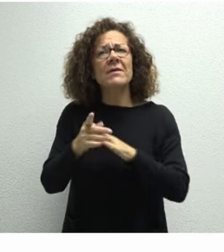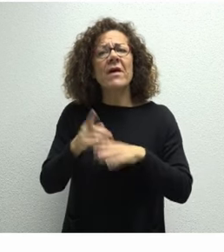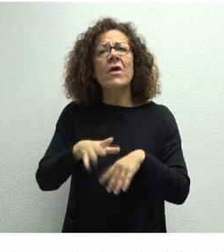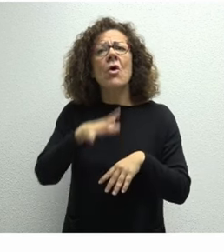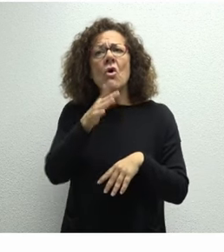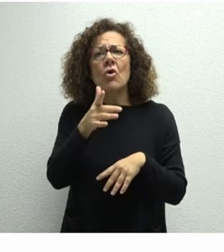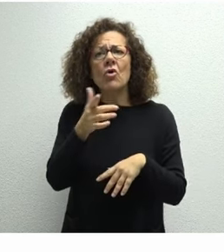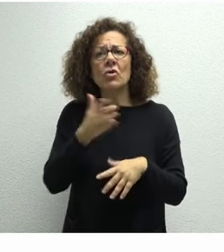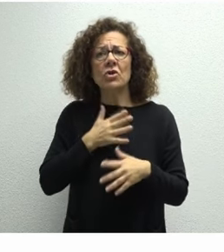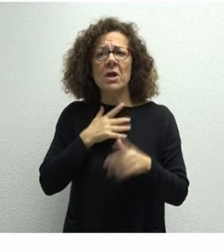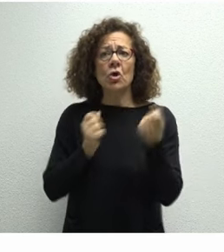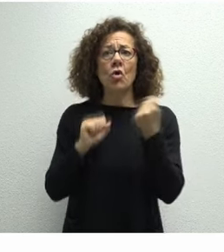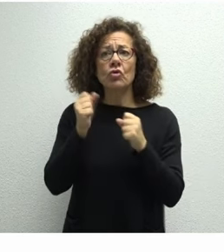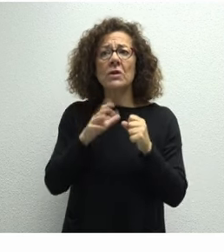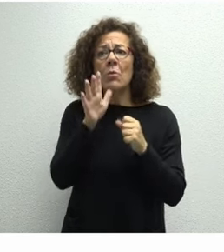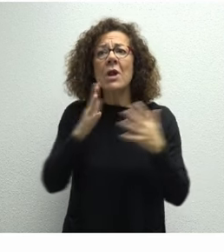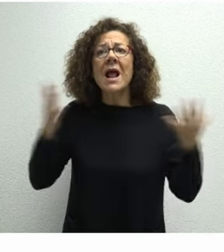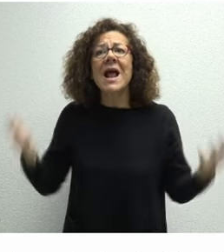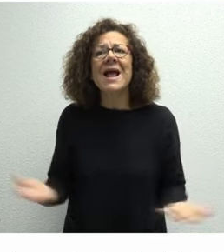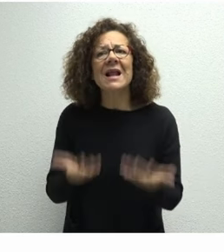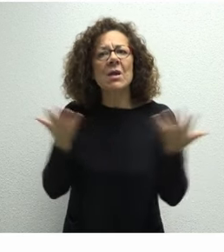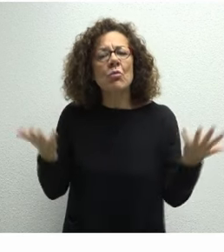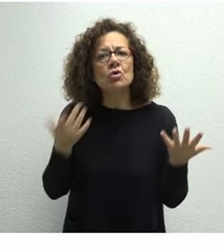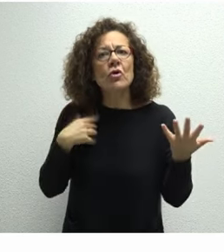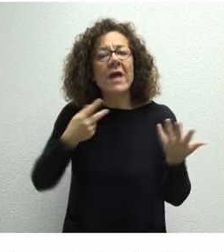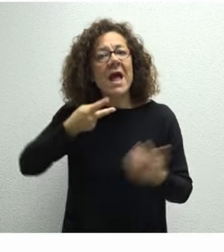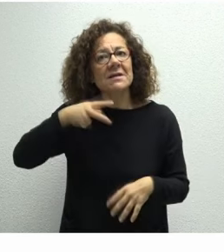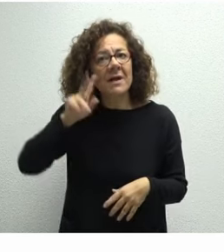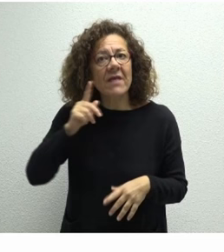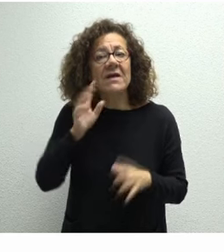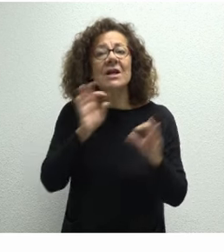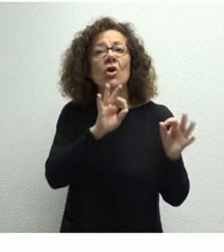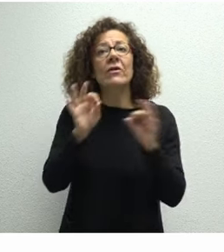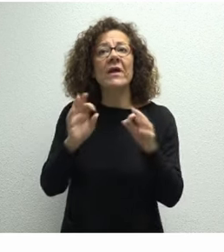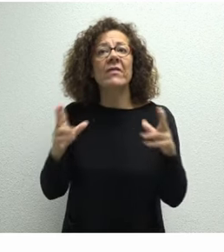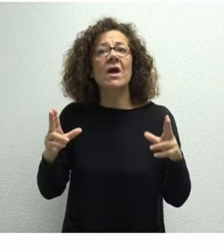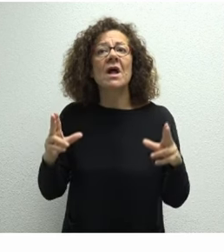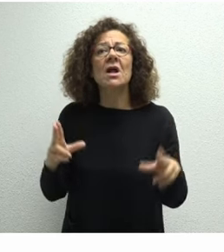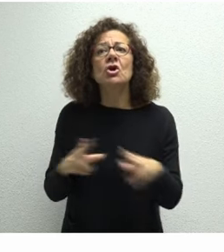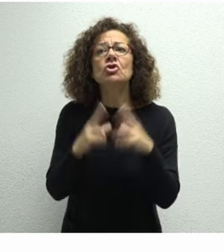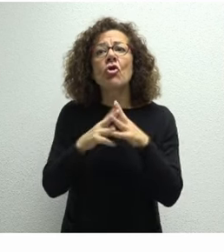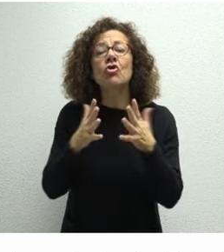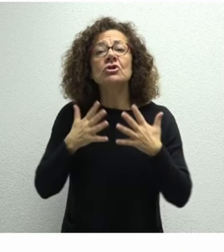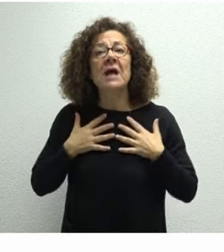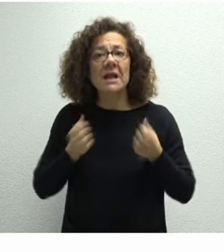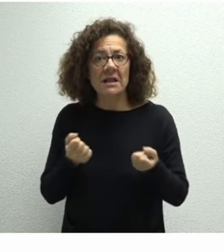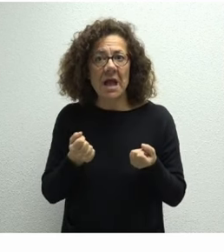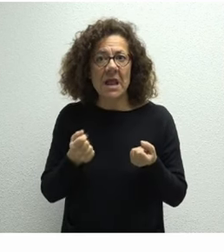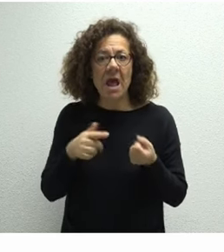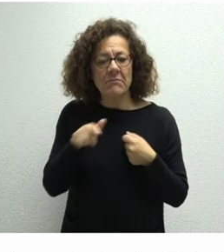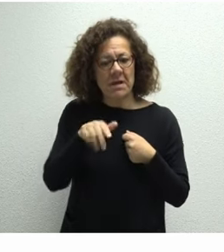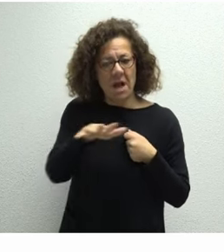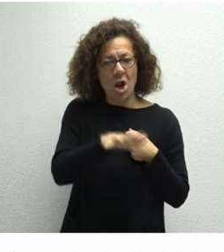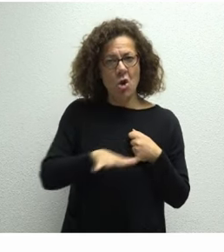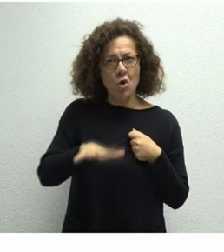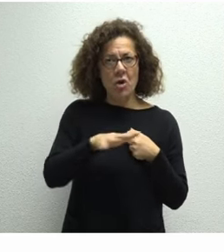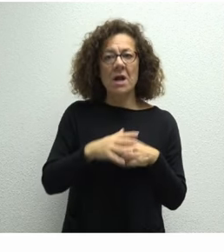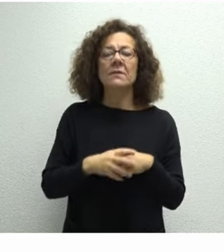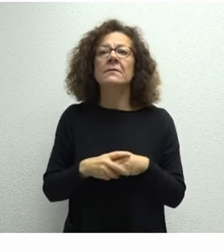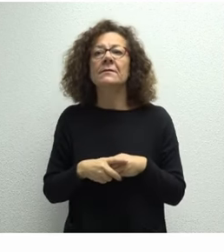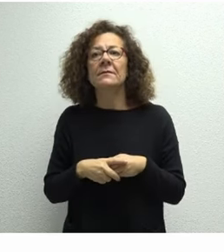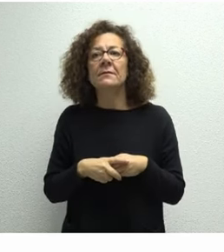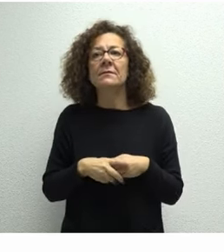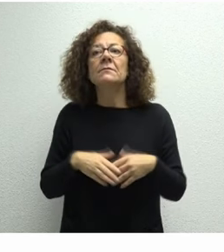praria conducta mediante el impulso de experiencias de coordinación societaria a nivel local bueno